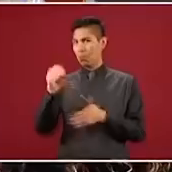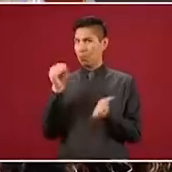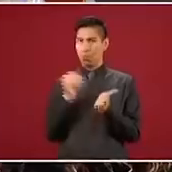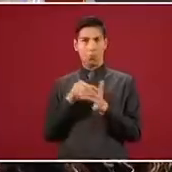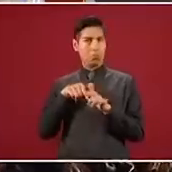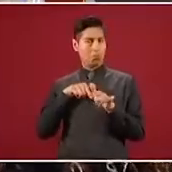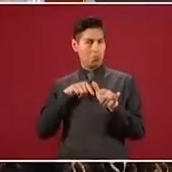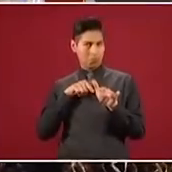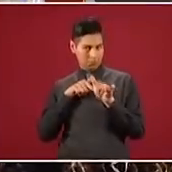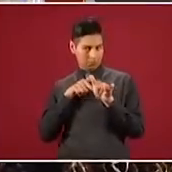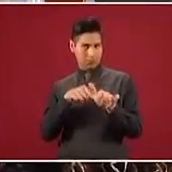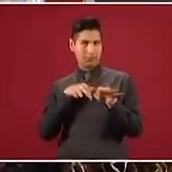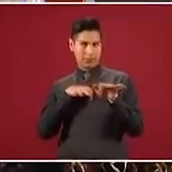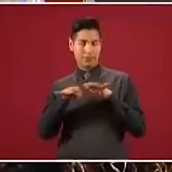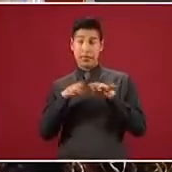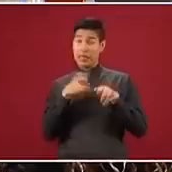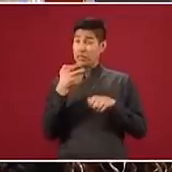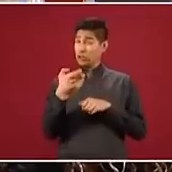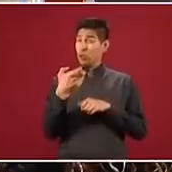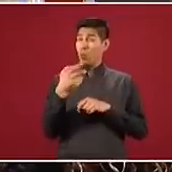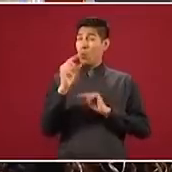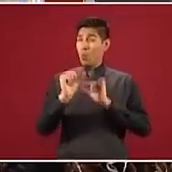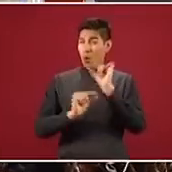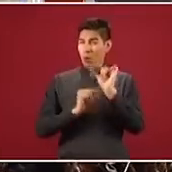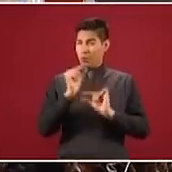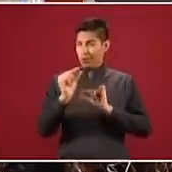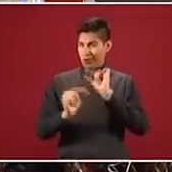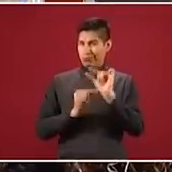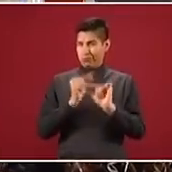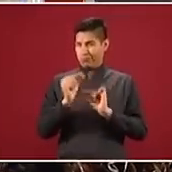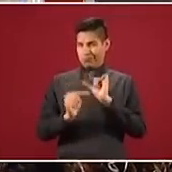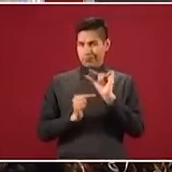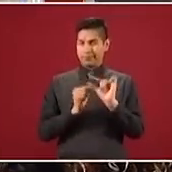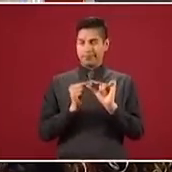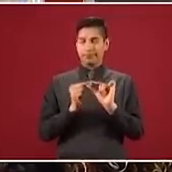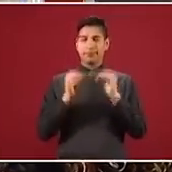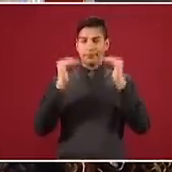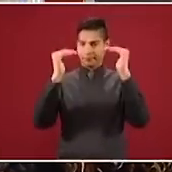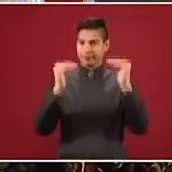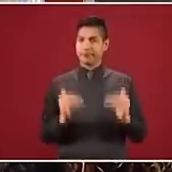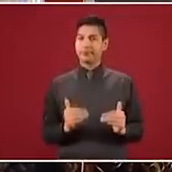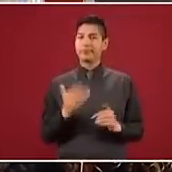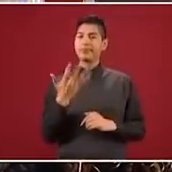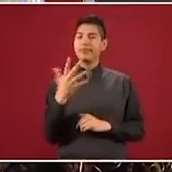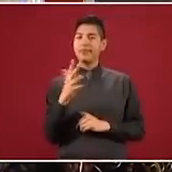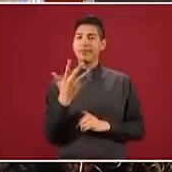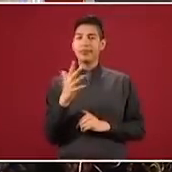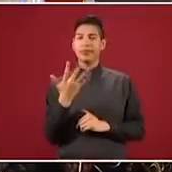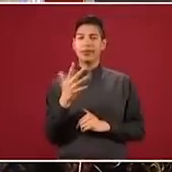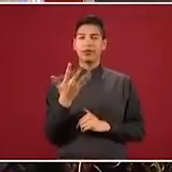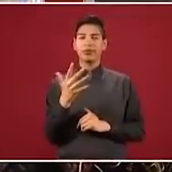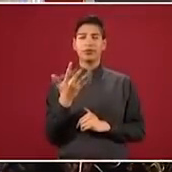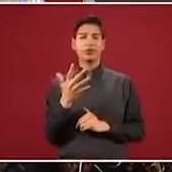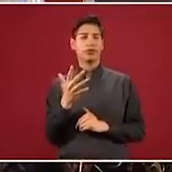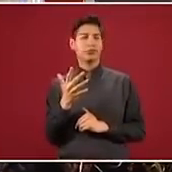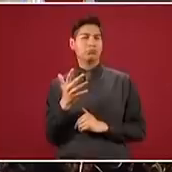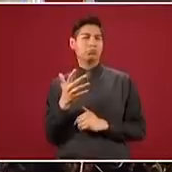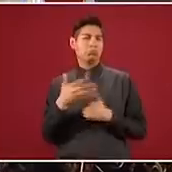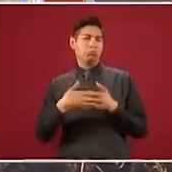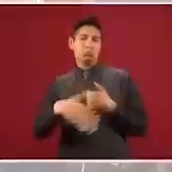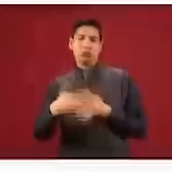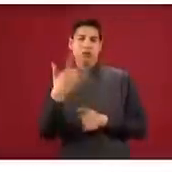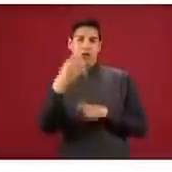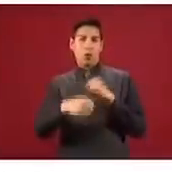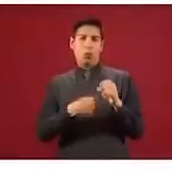ocurrirá en un proceso gradual, la siguiente, por favor, más o menos en los 5 años que nos quedan de